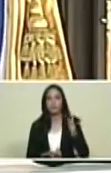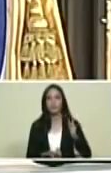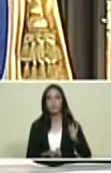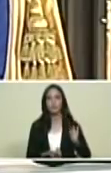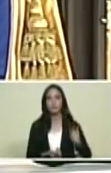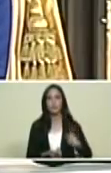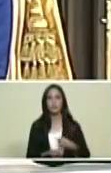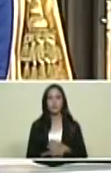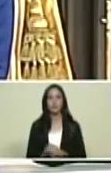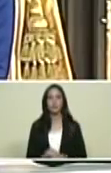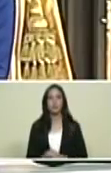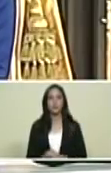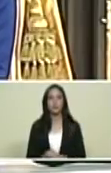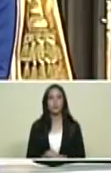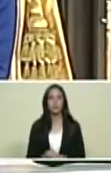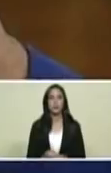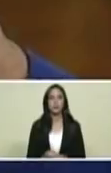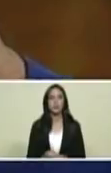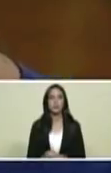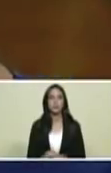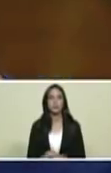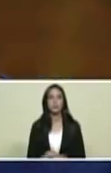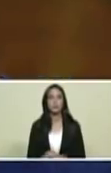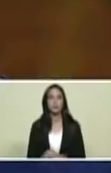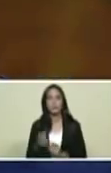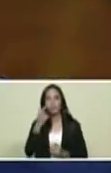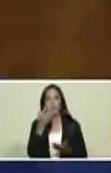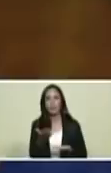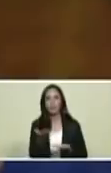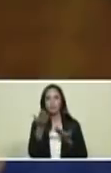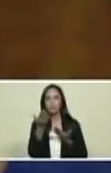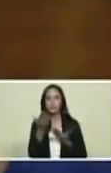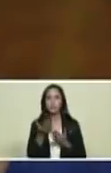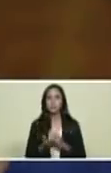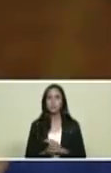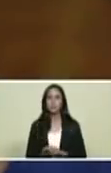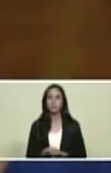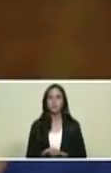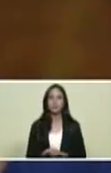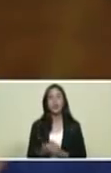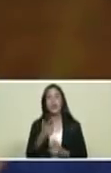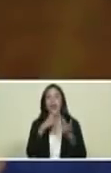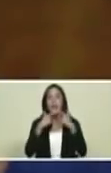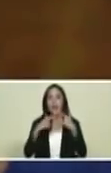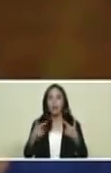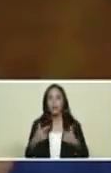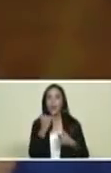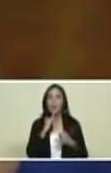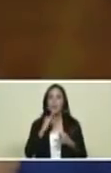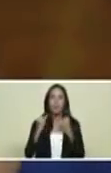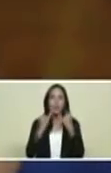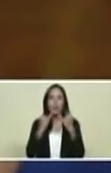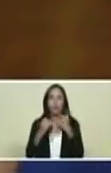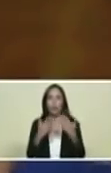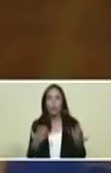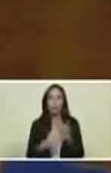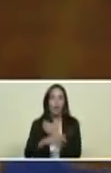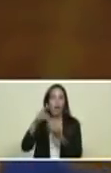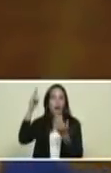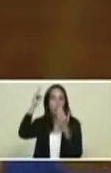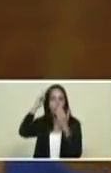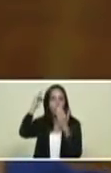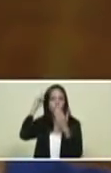si no me equivoco, en la lengua original de los pueblos